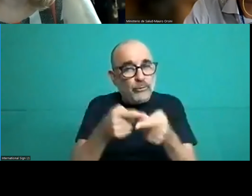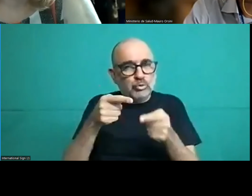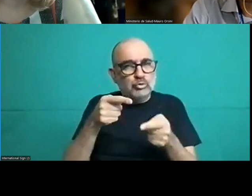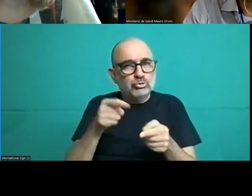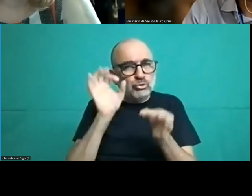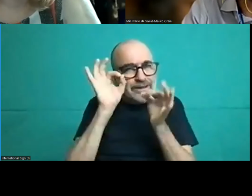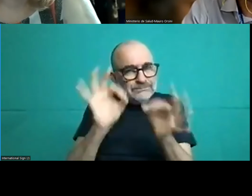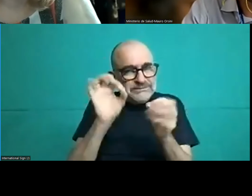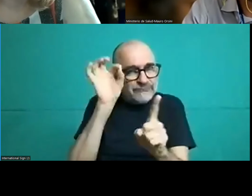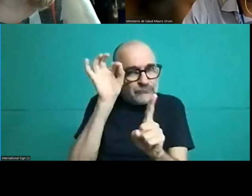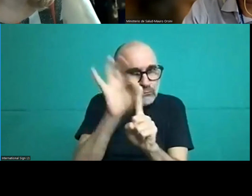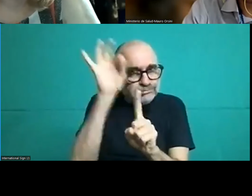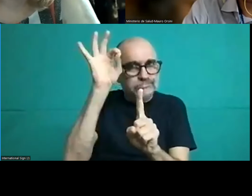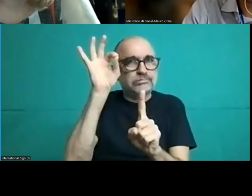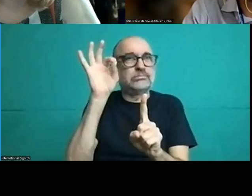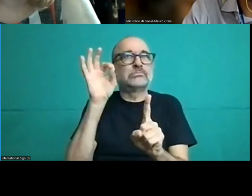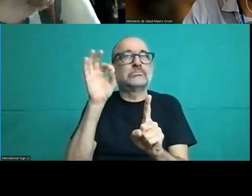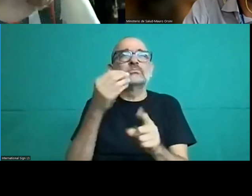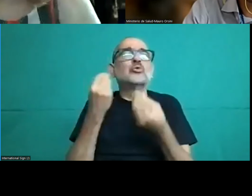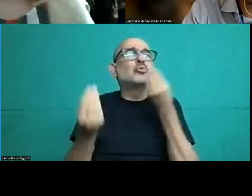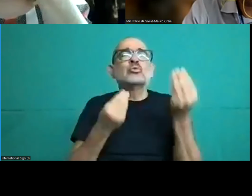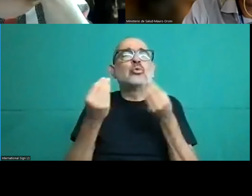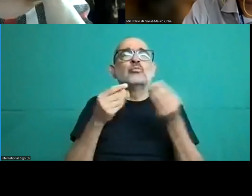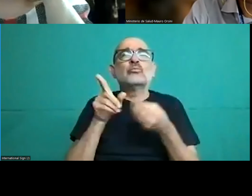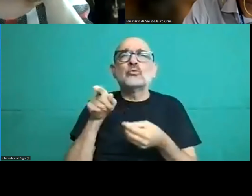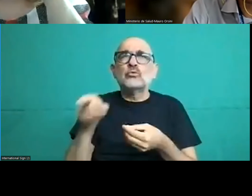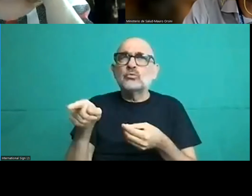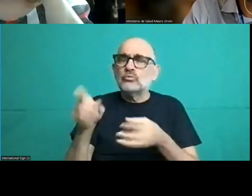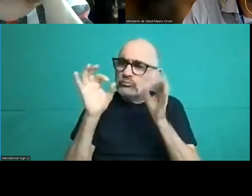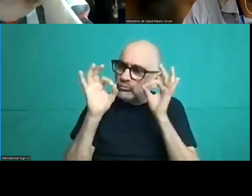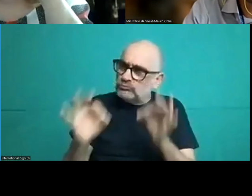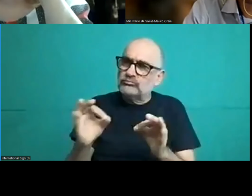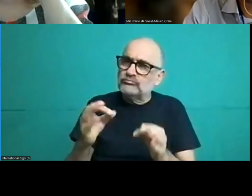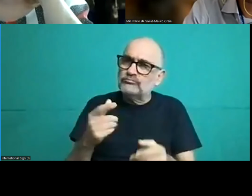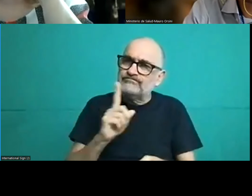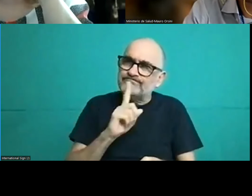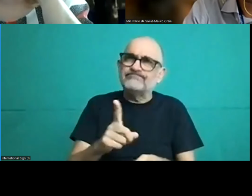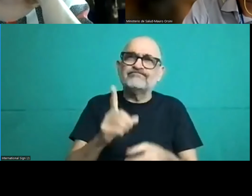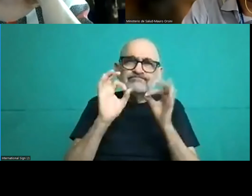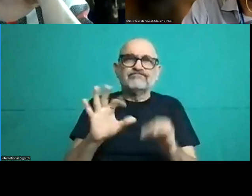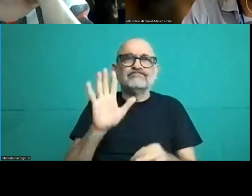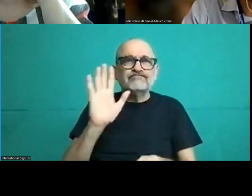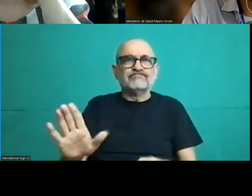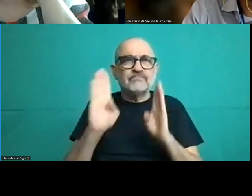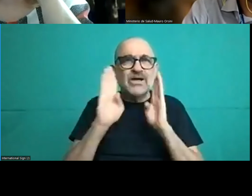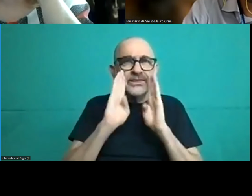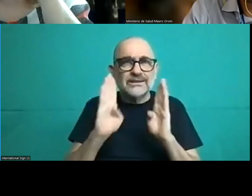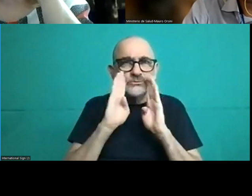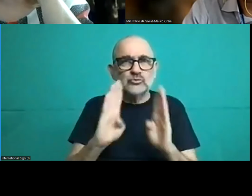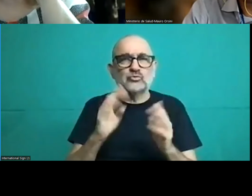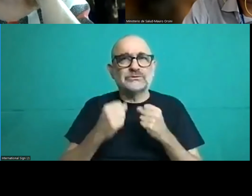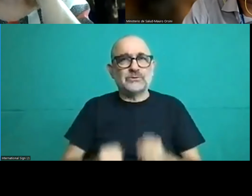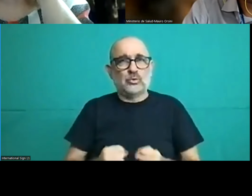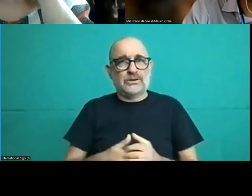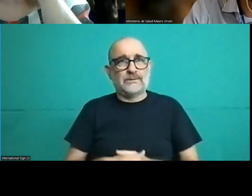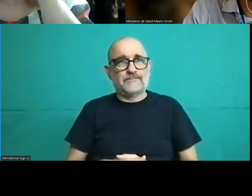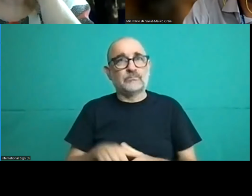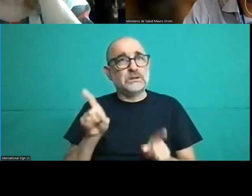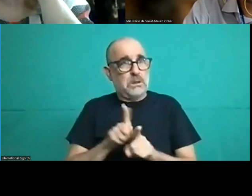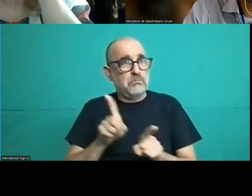seguridad. Y la tarea también de evaluar, como muy bien se mencionó, que estos cambios o